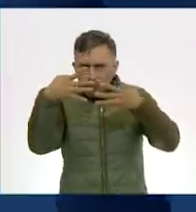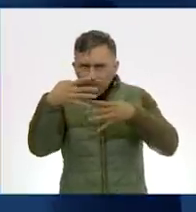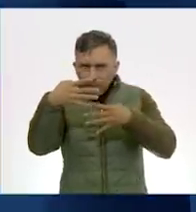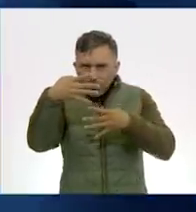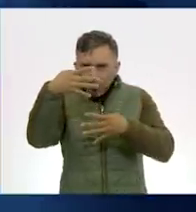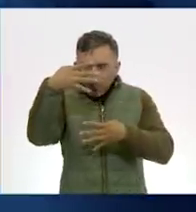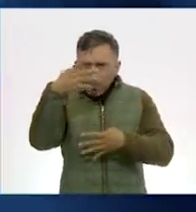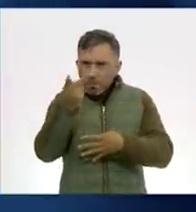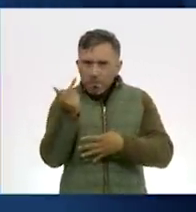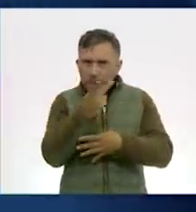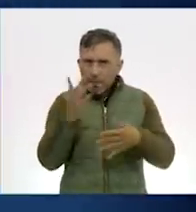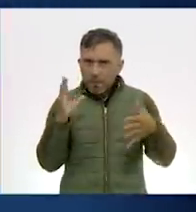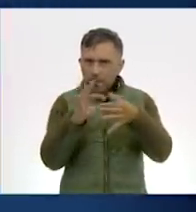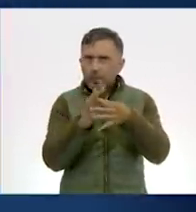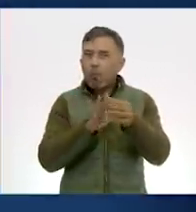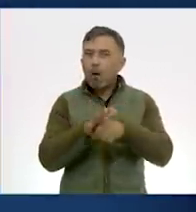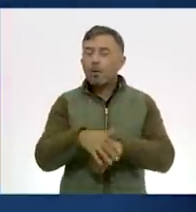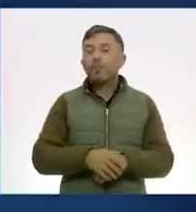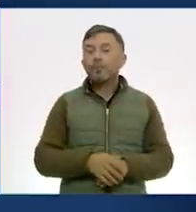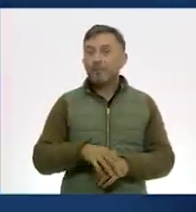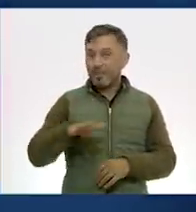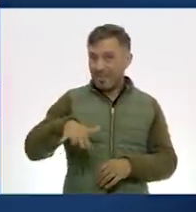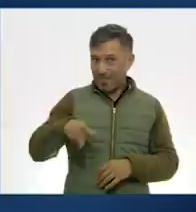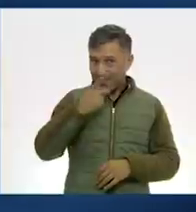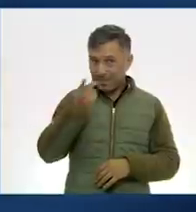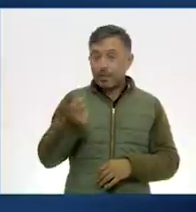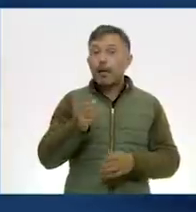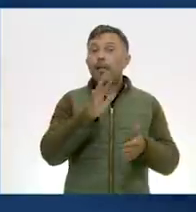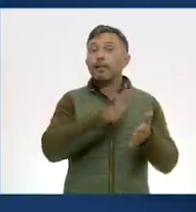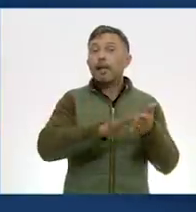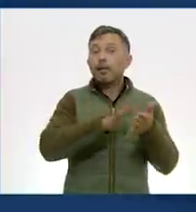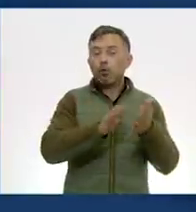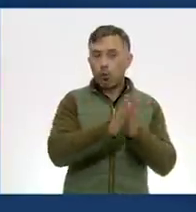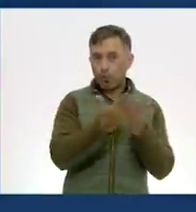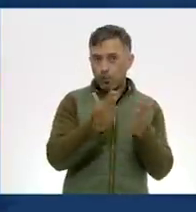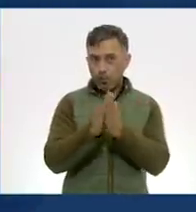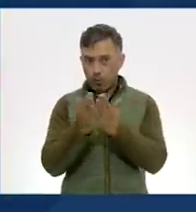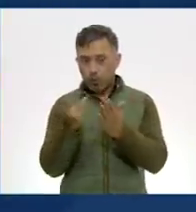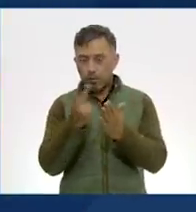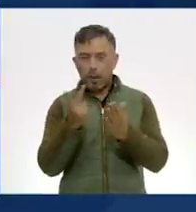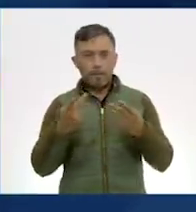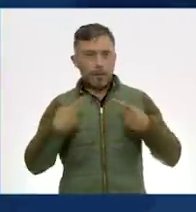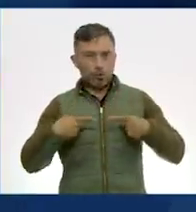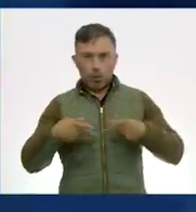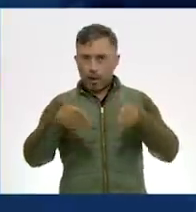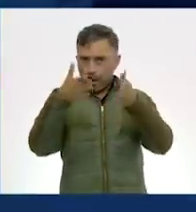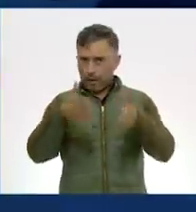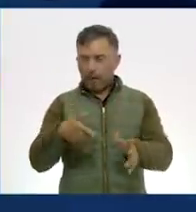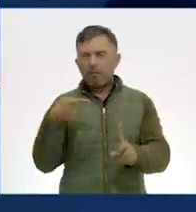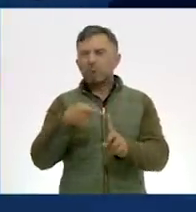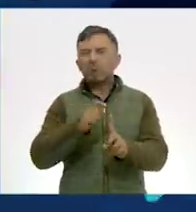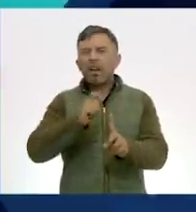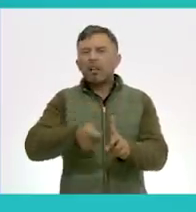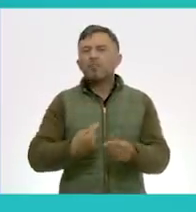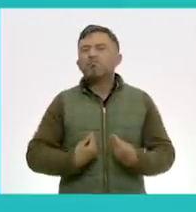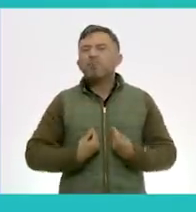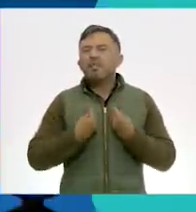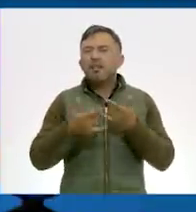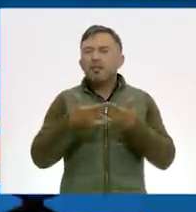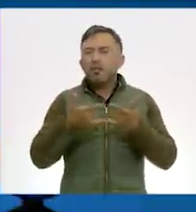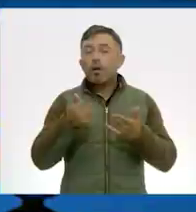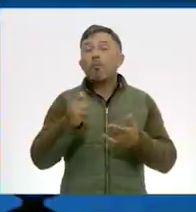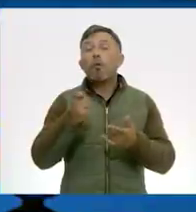finalmente ambos textos hablan sobre la vida de una persona. Aquí las diferencias sería quién lo está